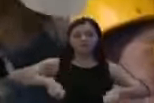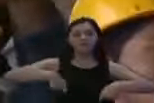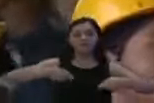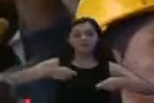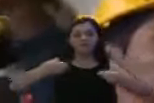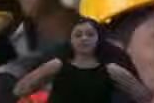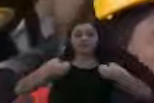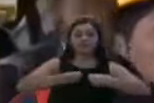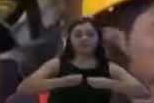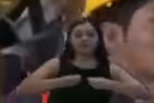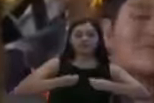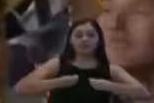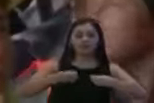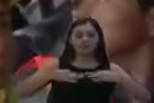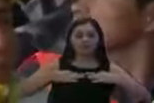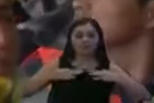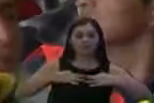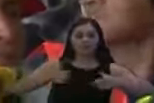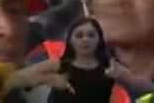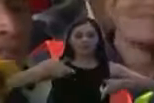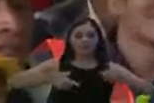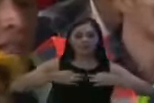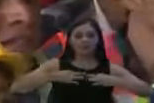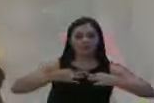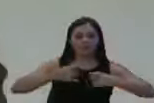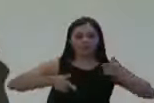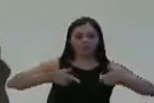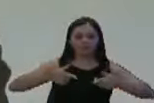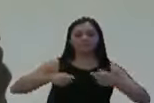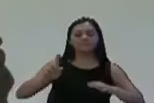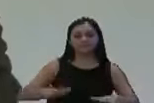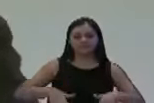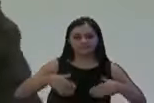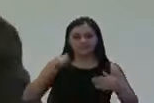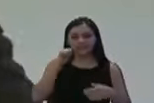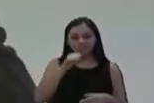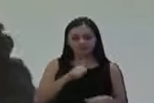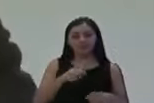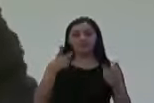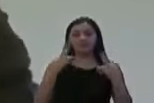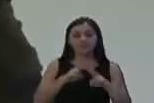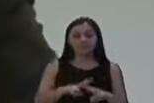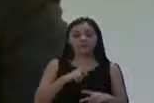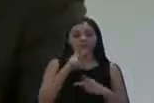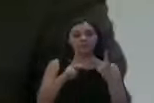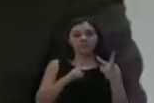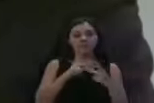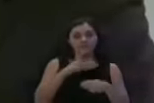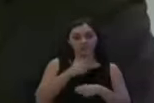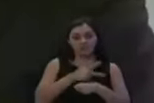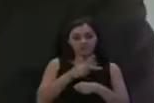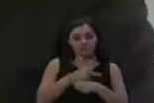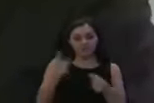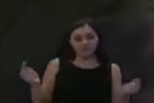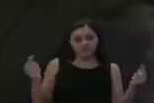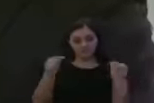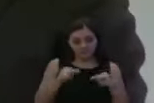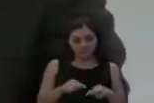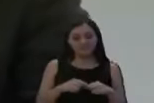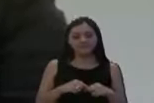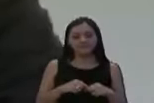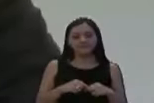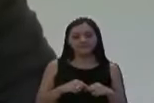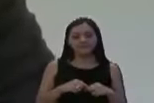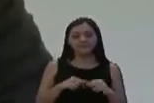seor gobernador de la provincia Chimborazo querido Mariano curicama prefecto de la provincia Chimborazo a la señor y